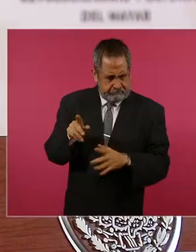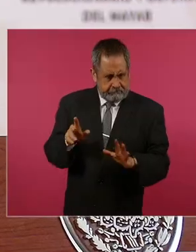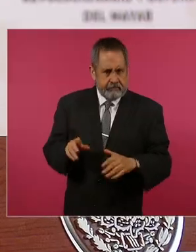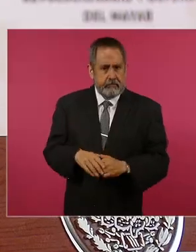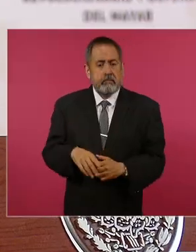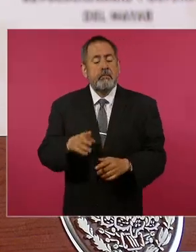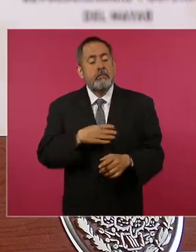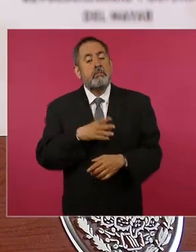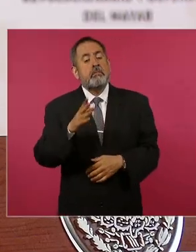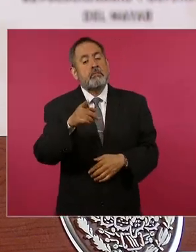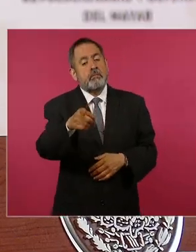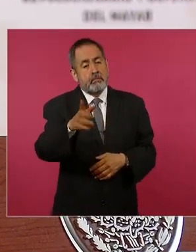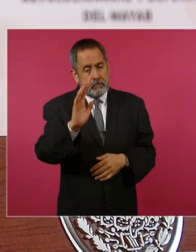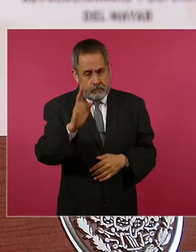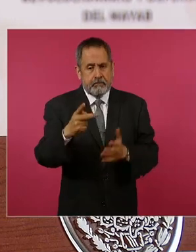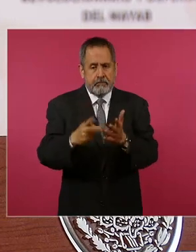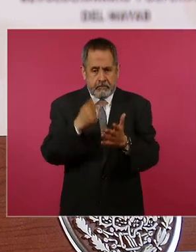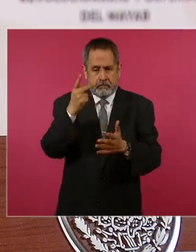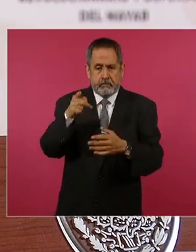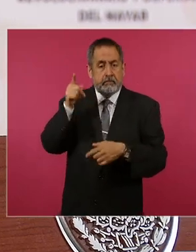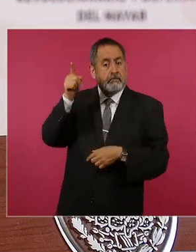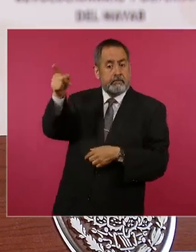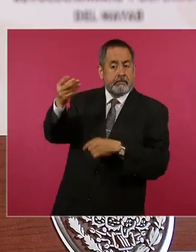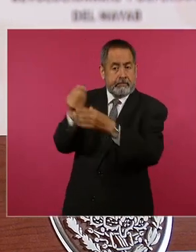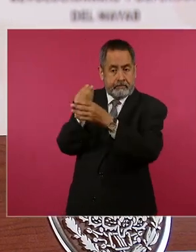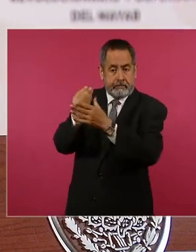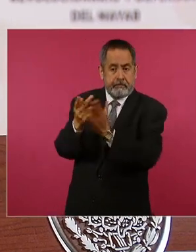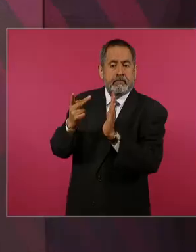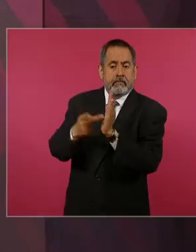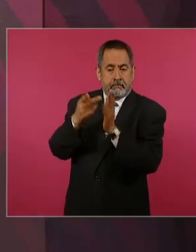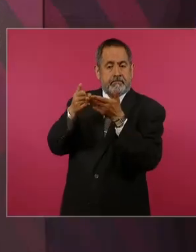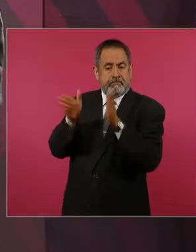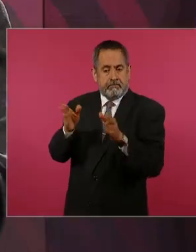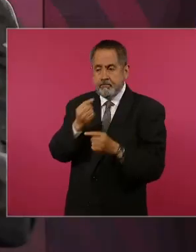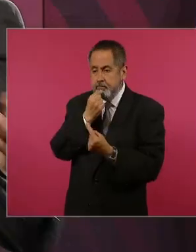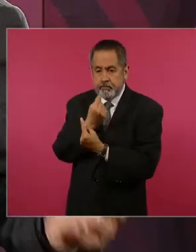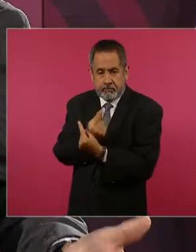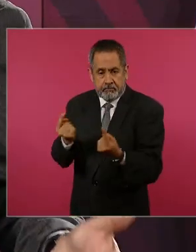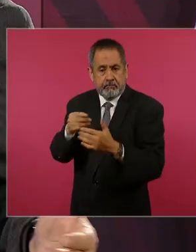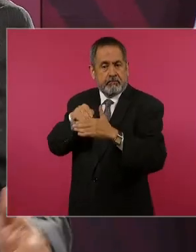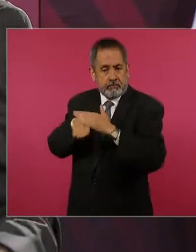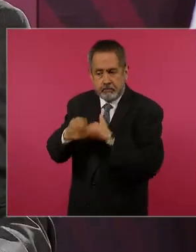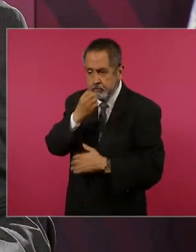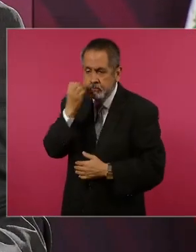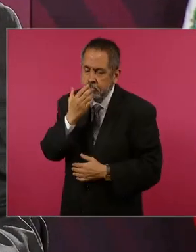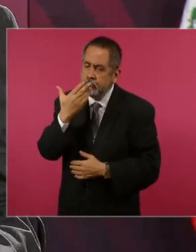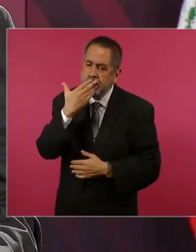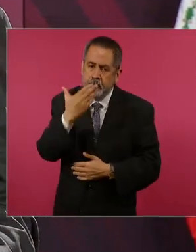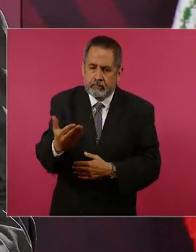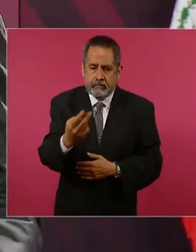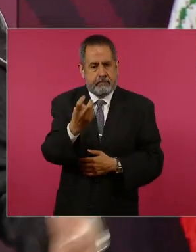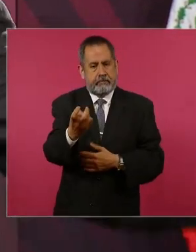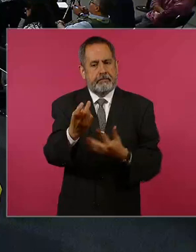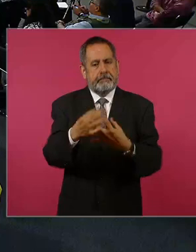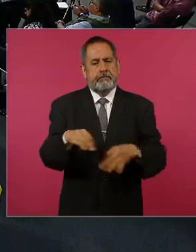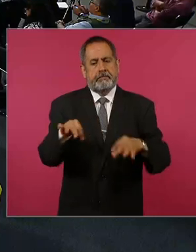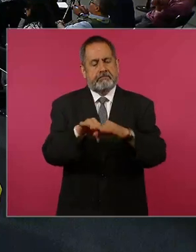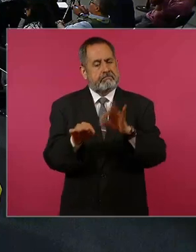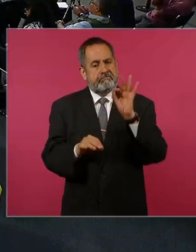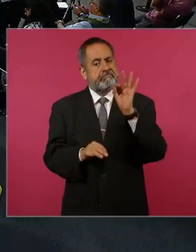Pero qué bueno que ya reiniciaron las clases. Eso también es importante, porque